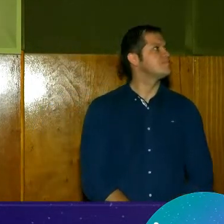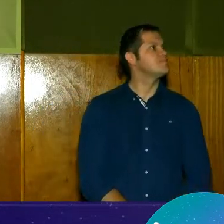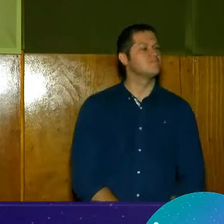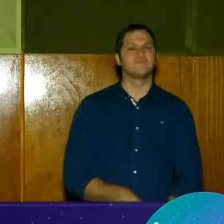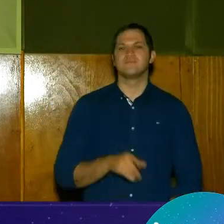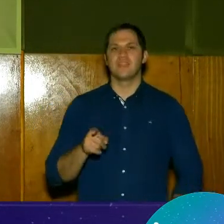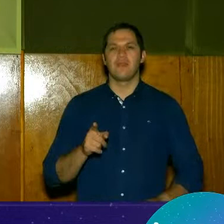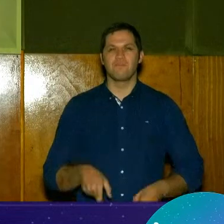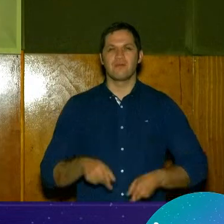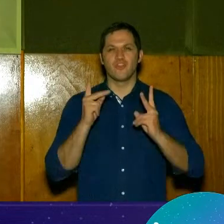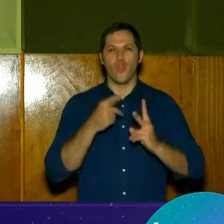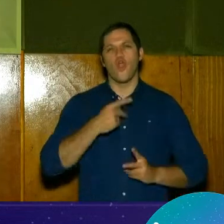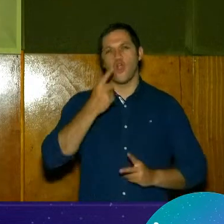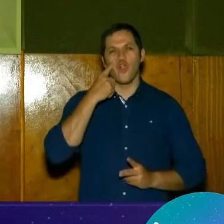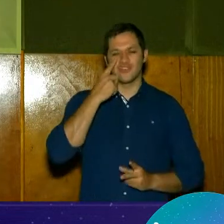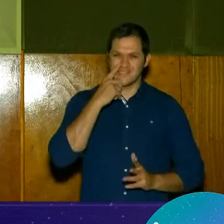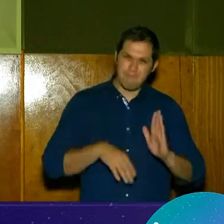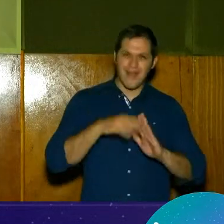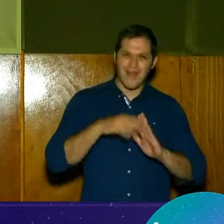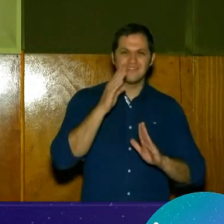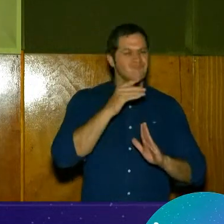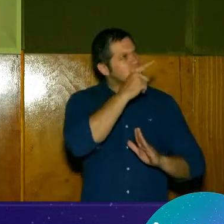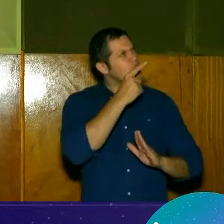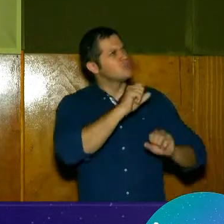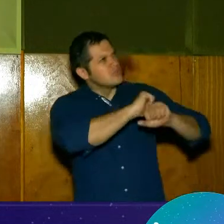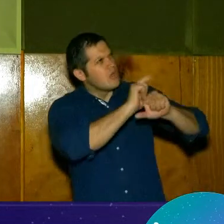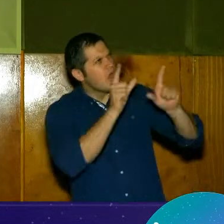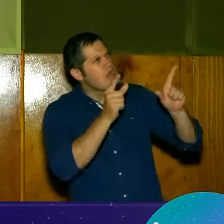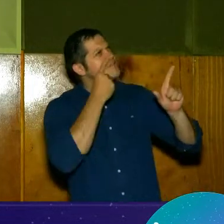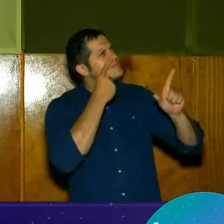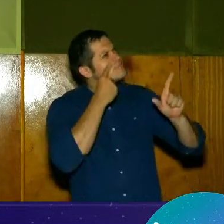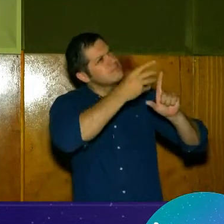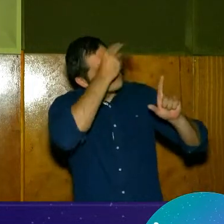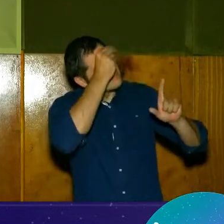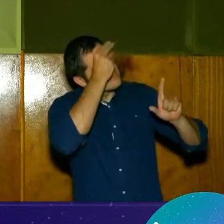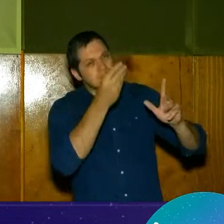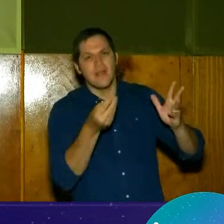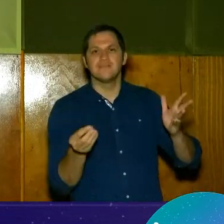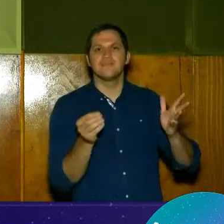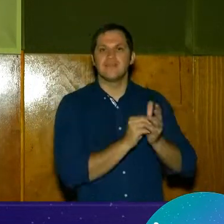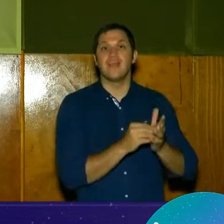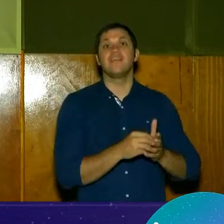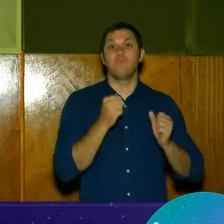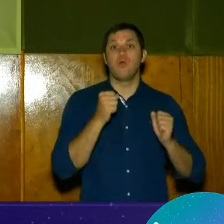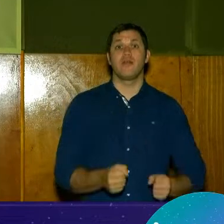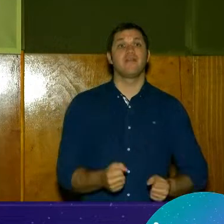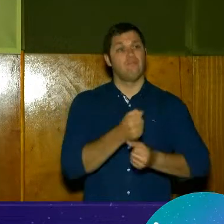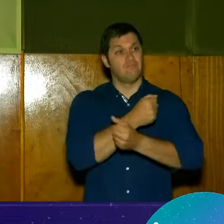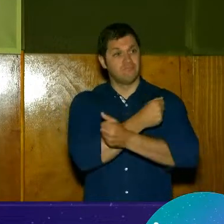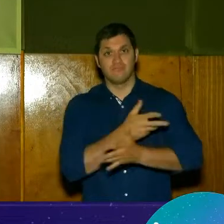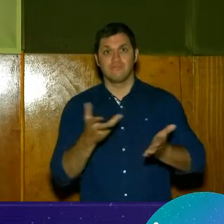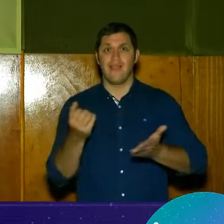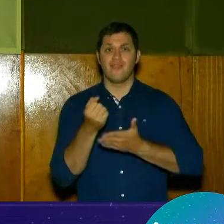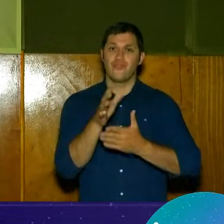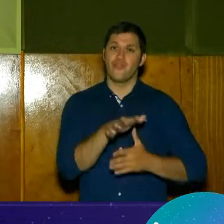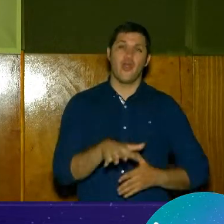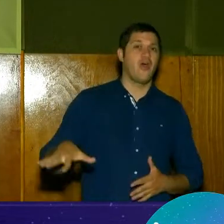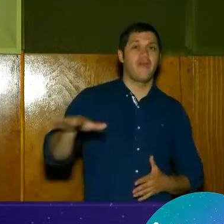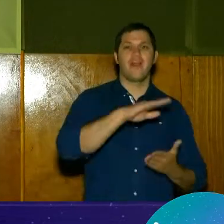tomada por maría así que ella en el fondo pudo llevar más allá el